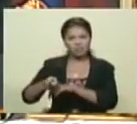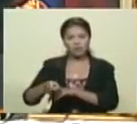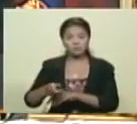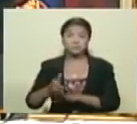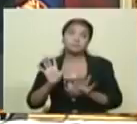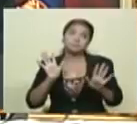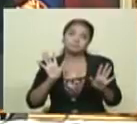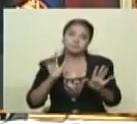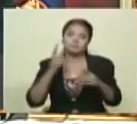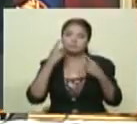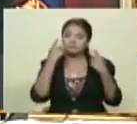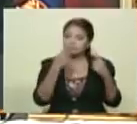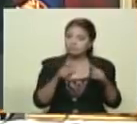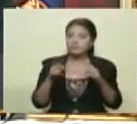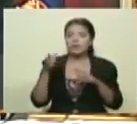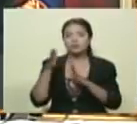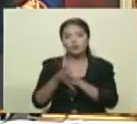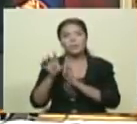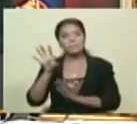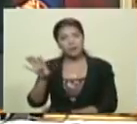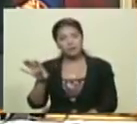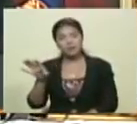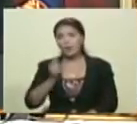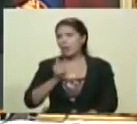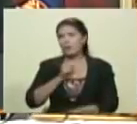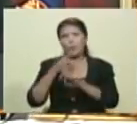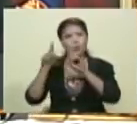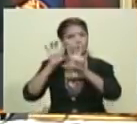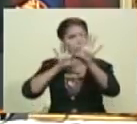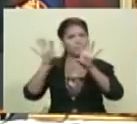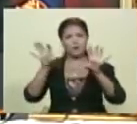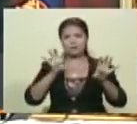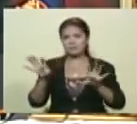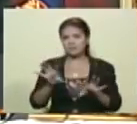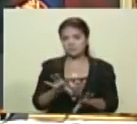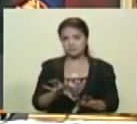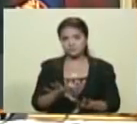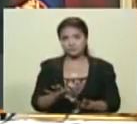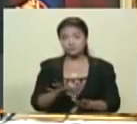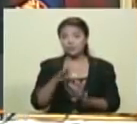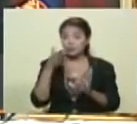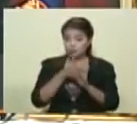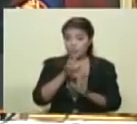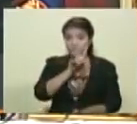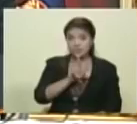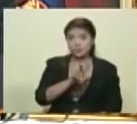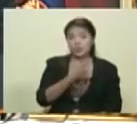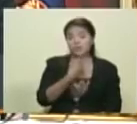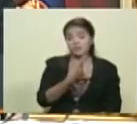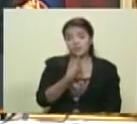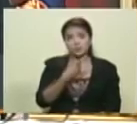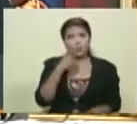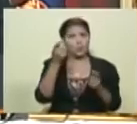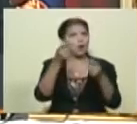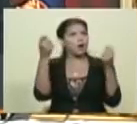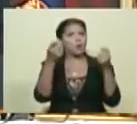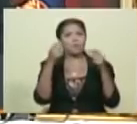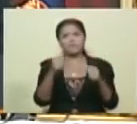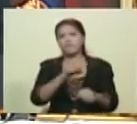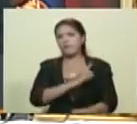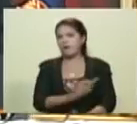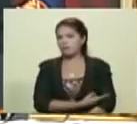cualquiera sobre Libia y cualquier otro país del mundo, sobre Venezuela se ha dirigido una campaña